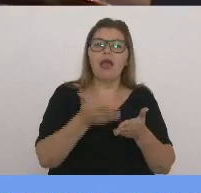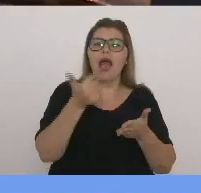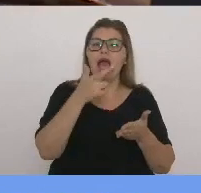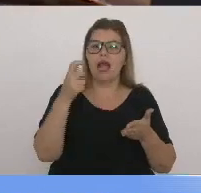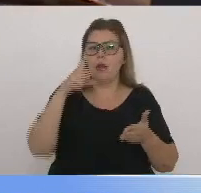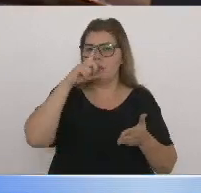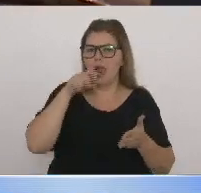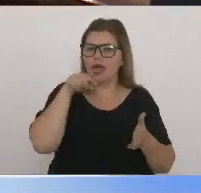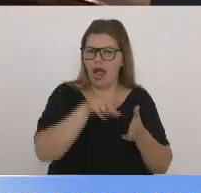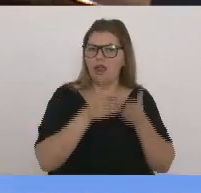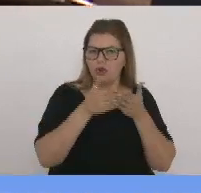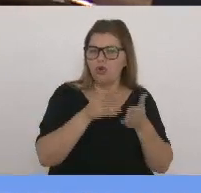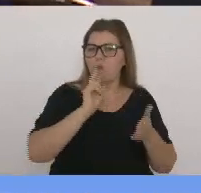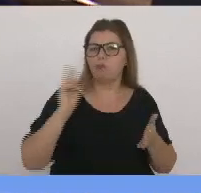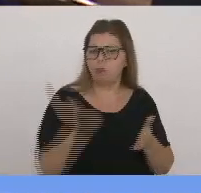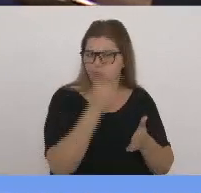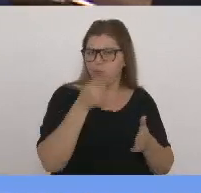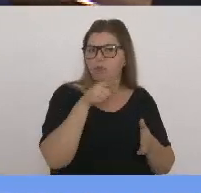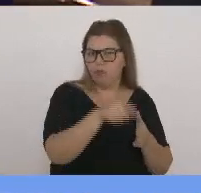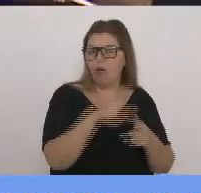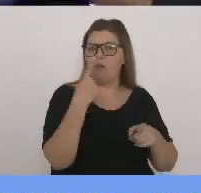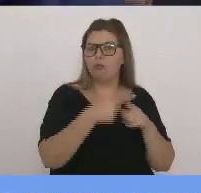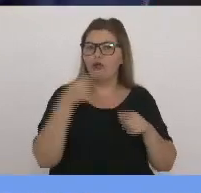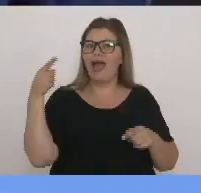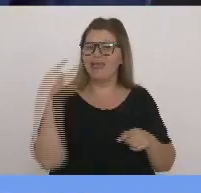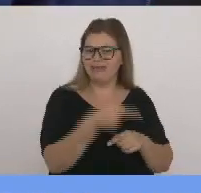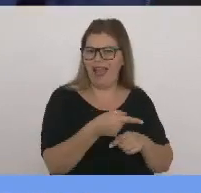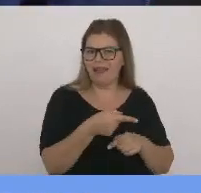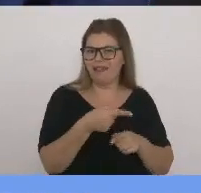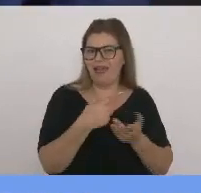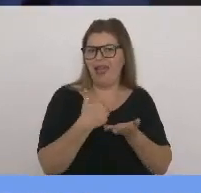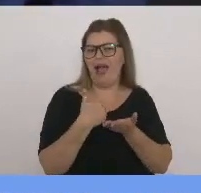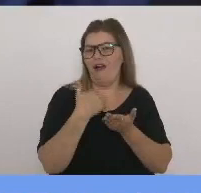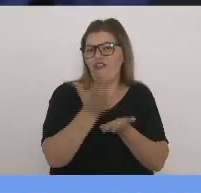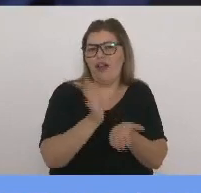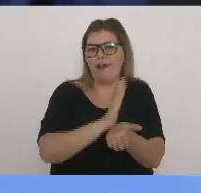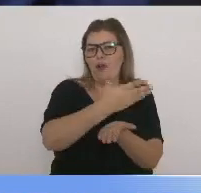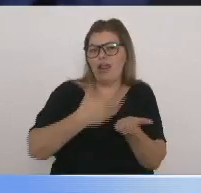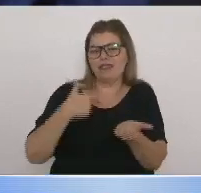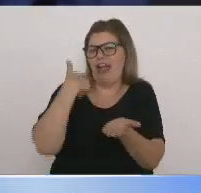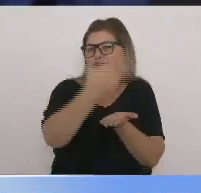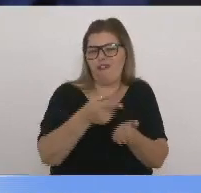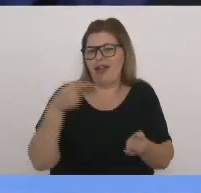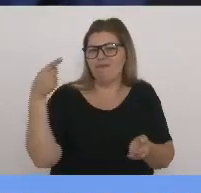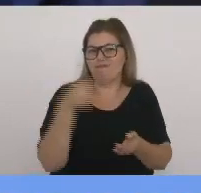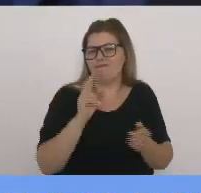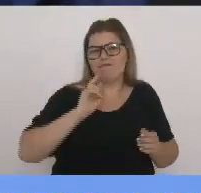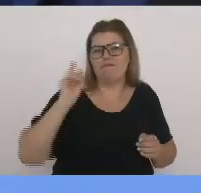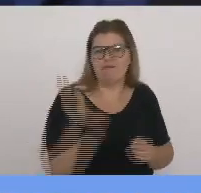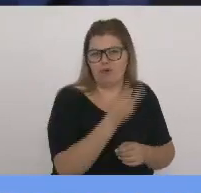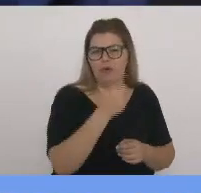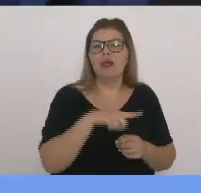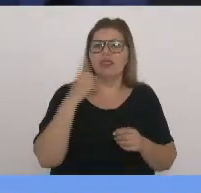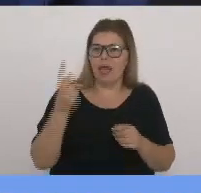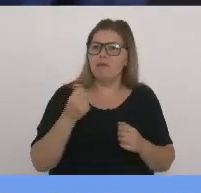y perdieron su vida en un ataque a traición y fuera de toda regla. Para los héroes de nuestra gloriosa Fuerza Aérea Argentina